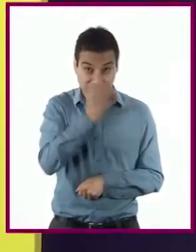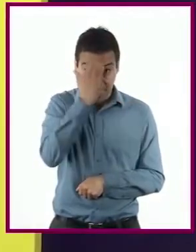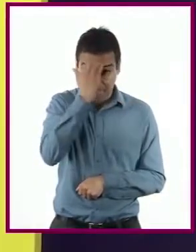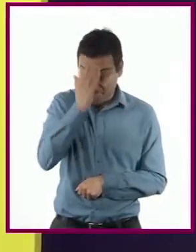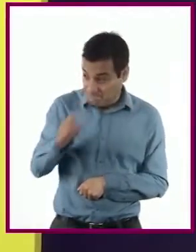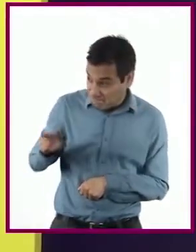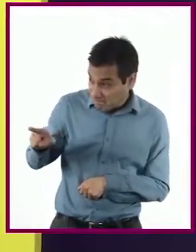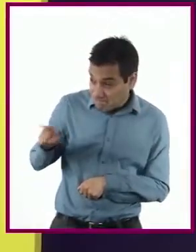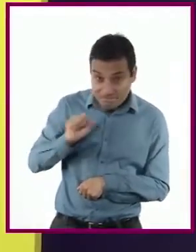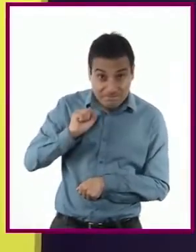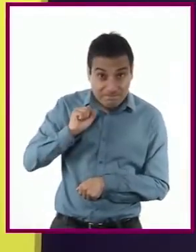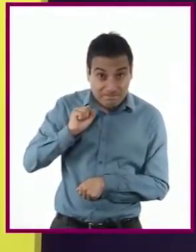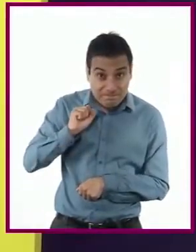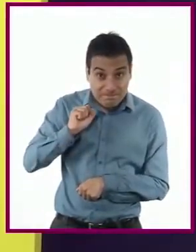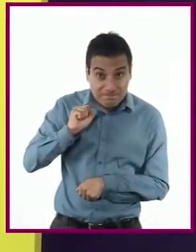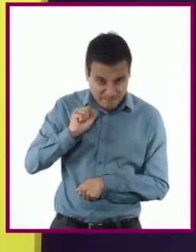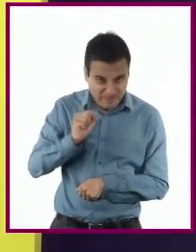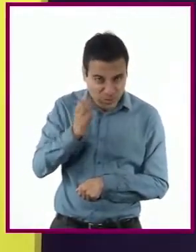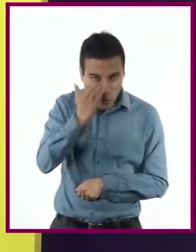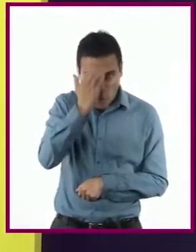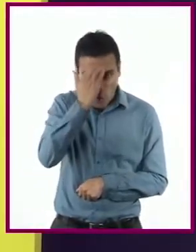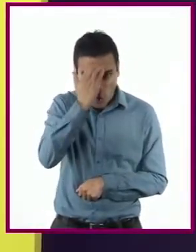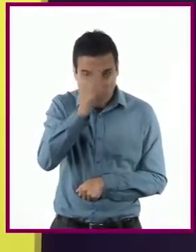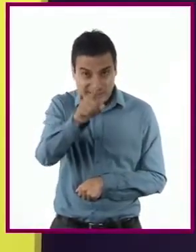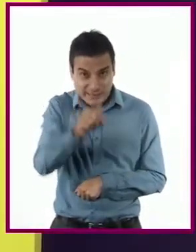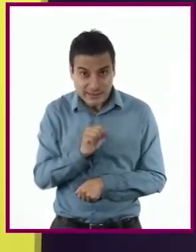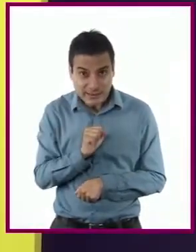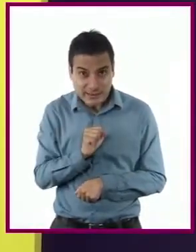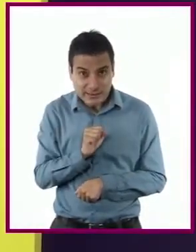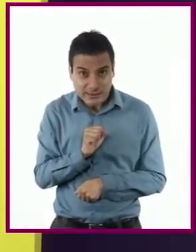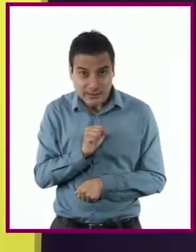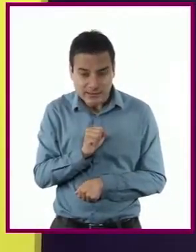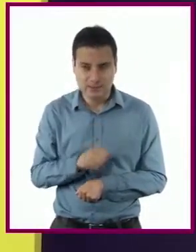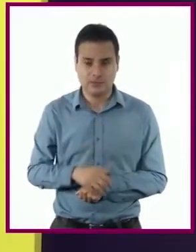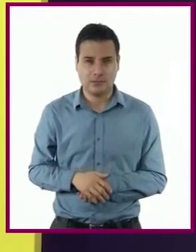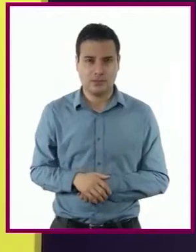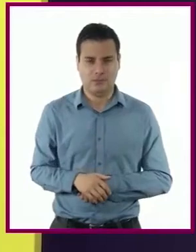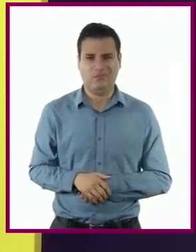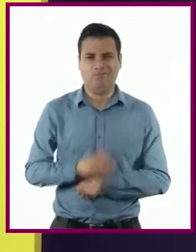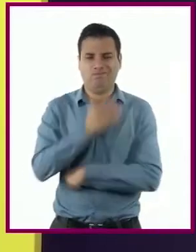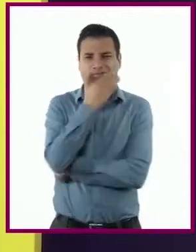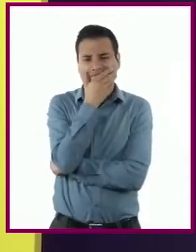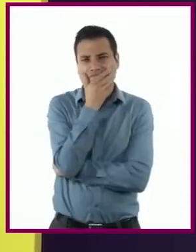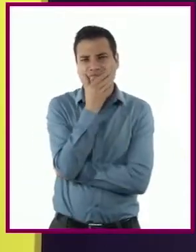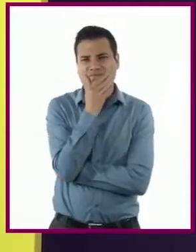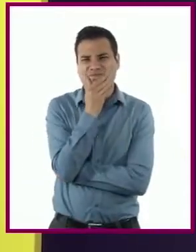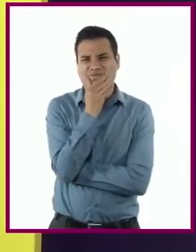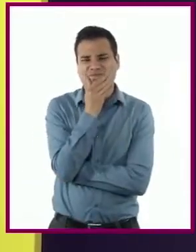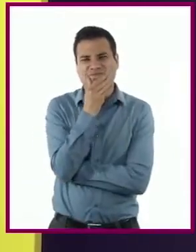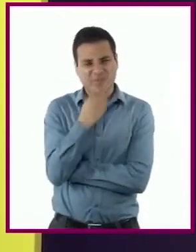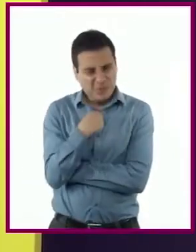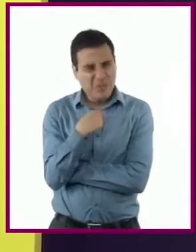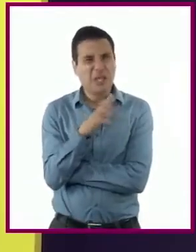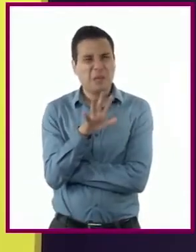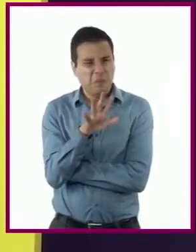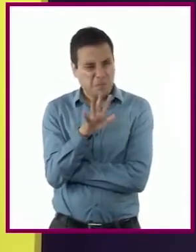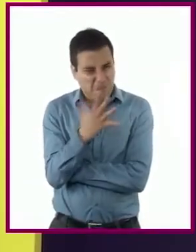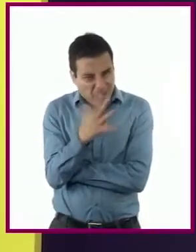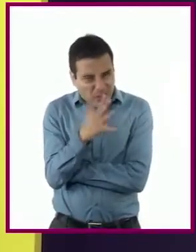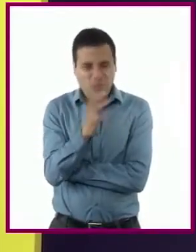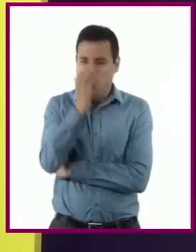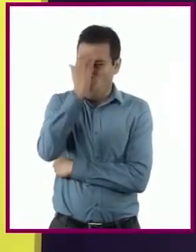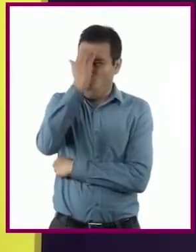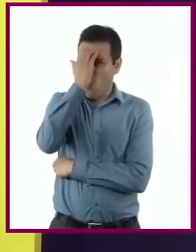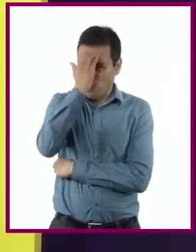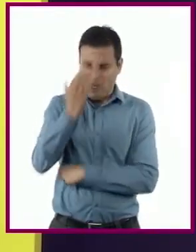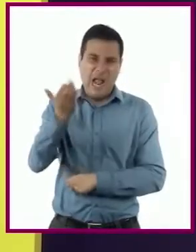criptografía? ¿La criptografía? Me resulta un poco conocida la palabra. Creo haberla